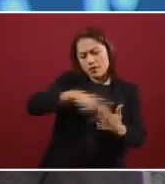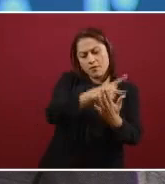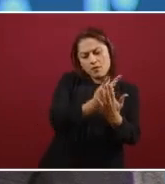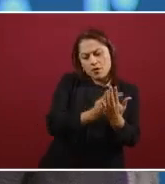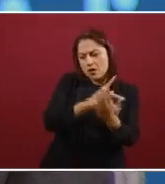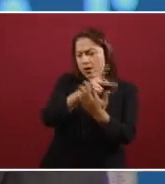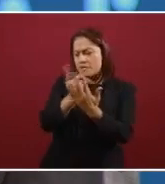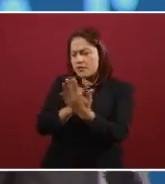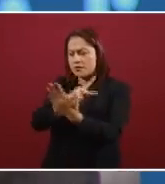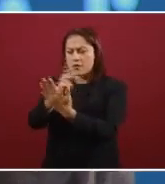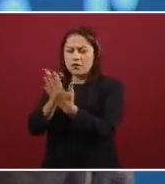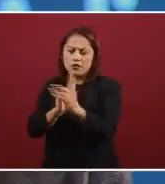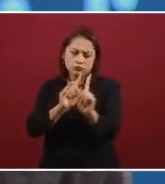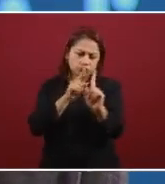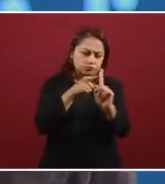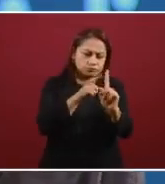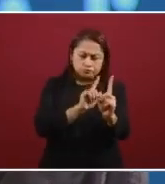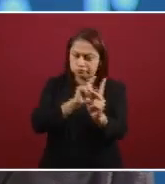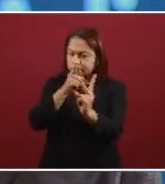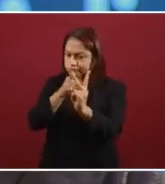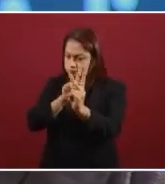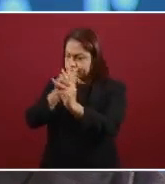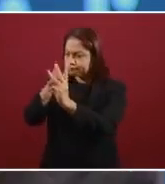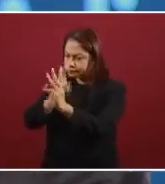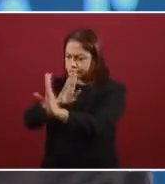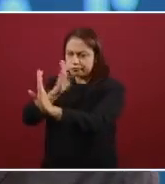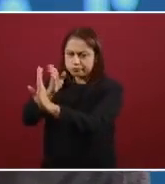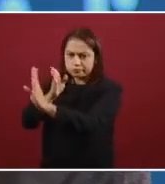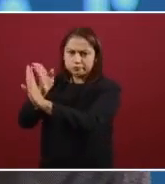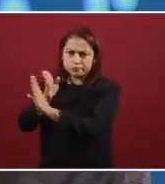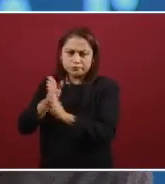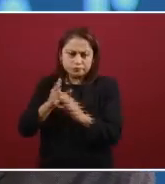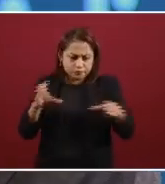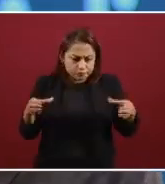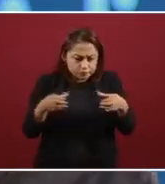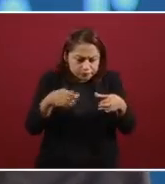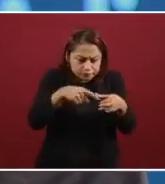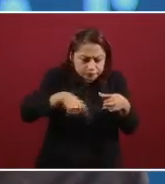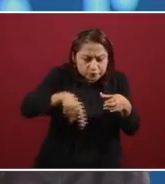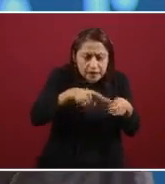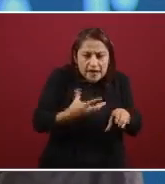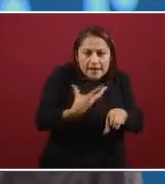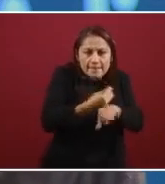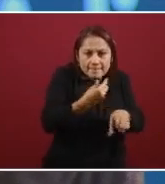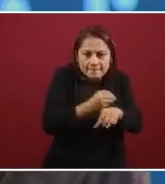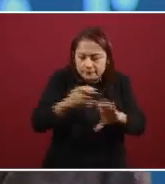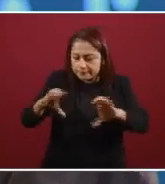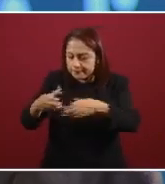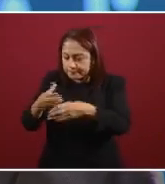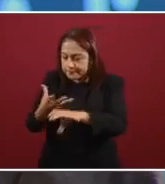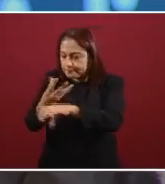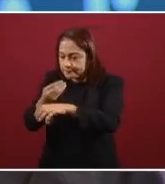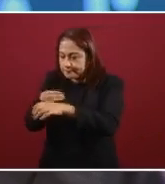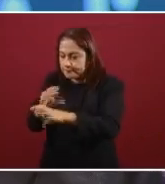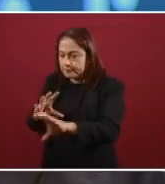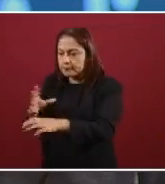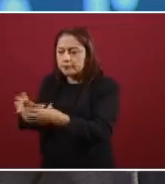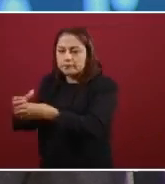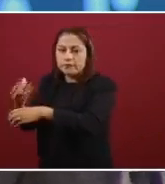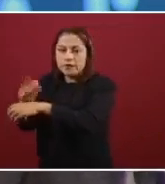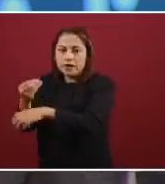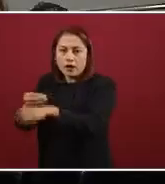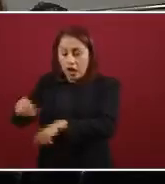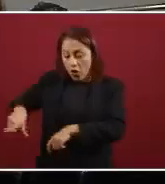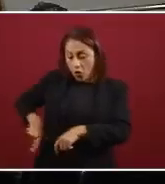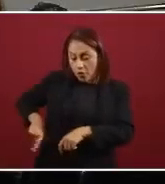buscan tener un impacto en un campo reducido de la acción que está delimitado por el ritual de la administración pública.